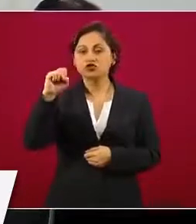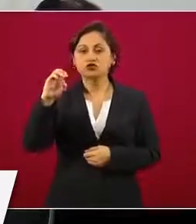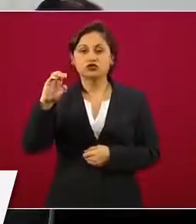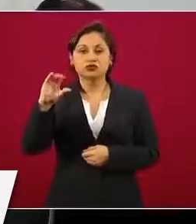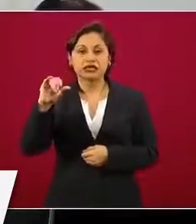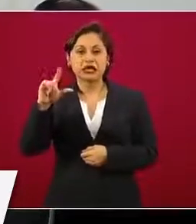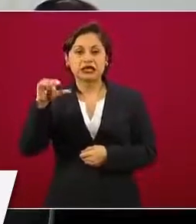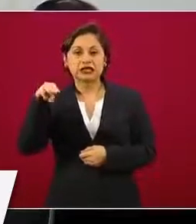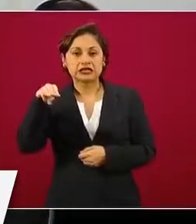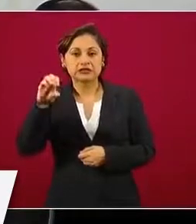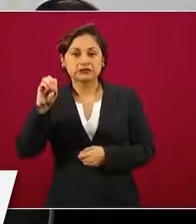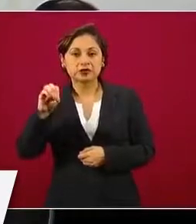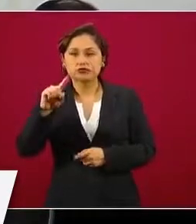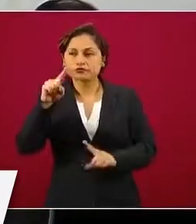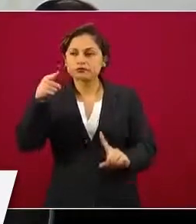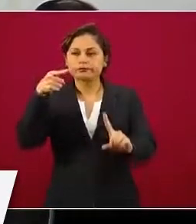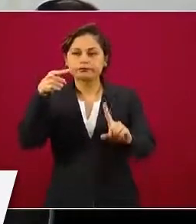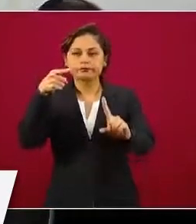o